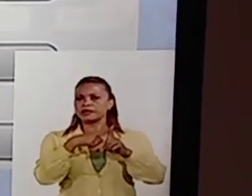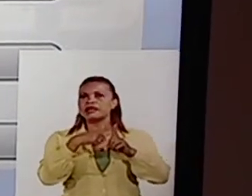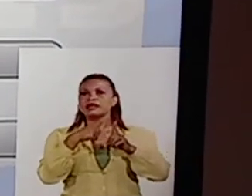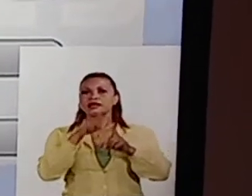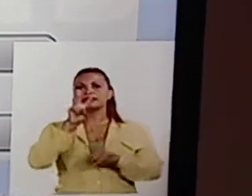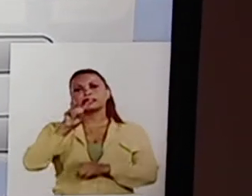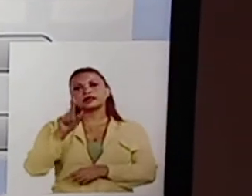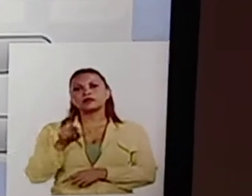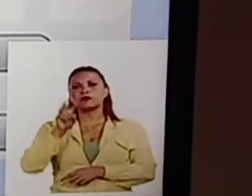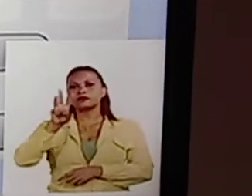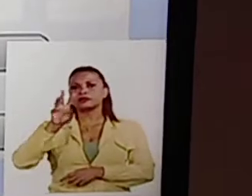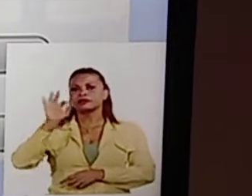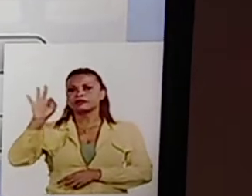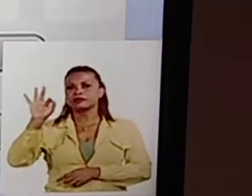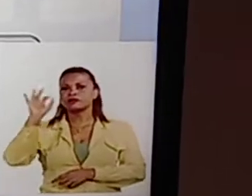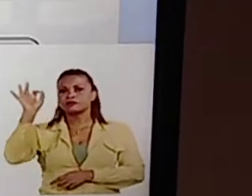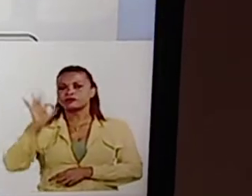de un